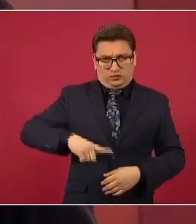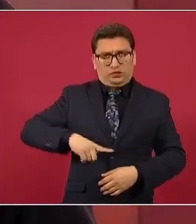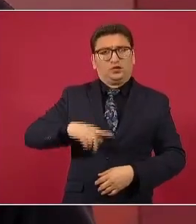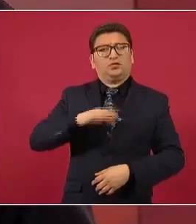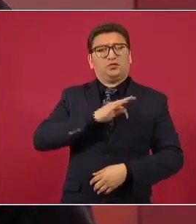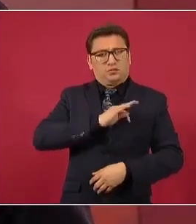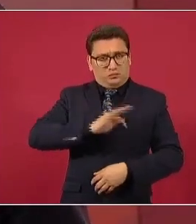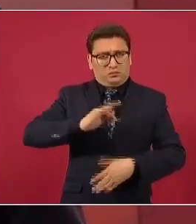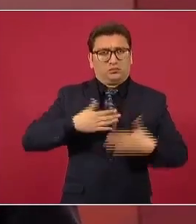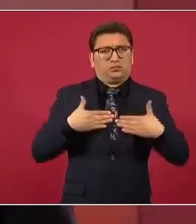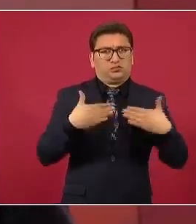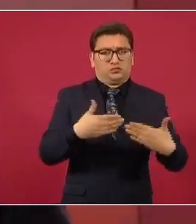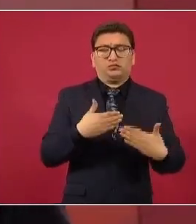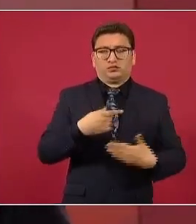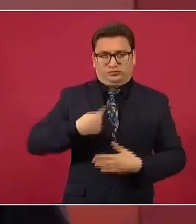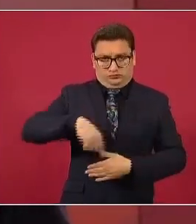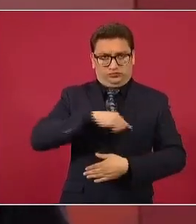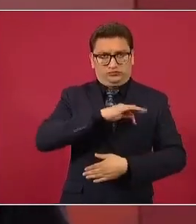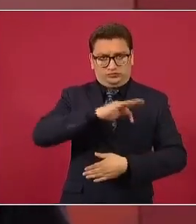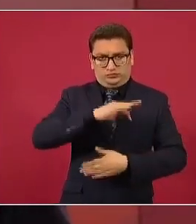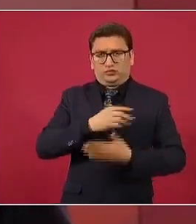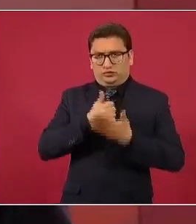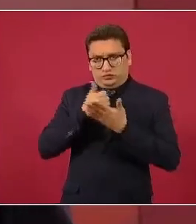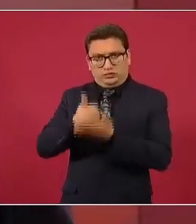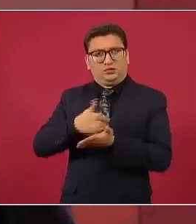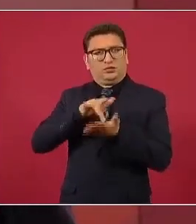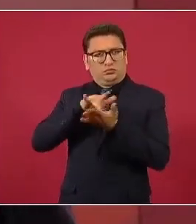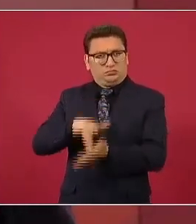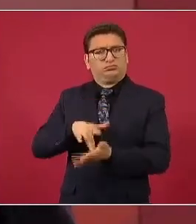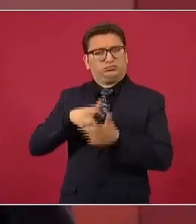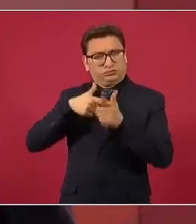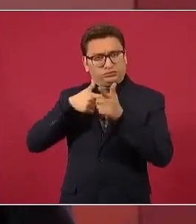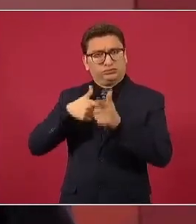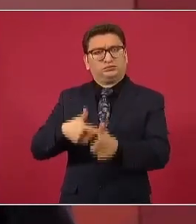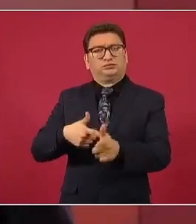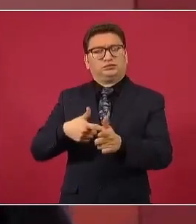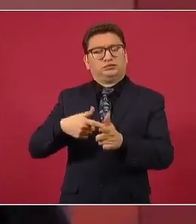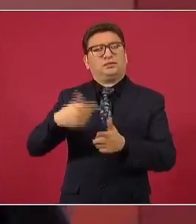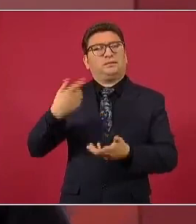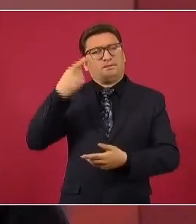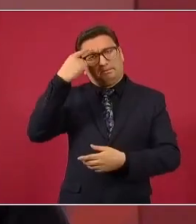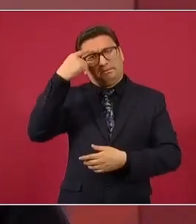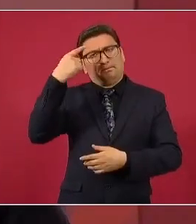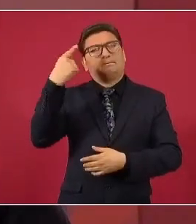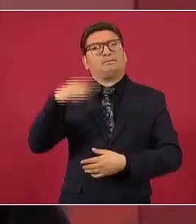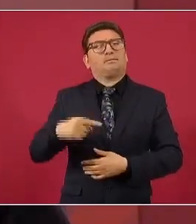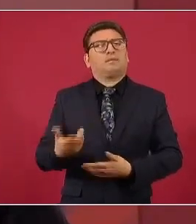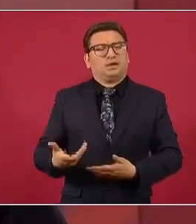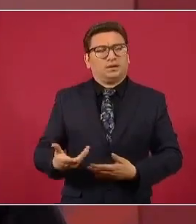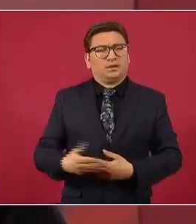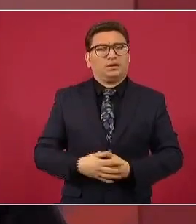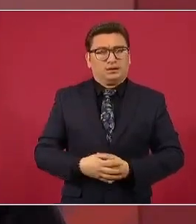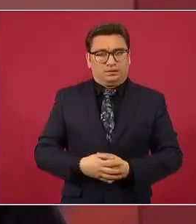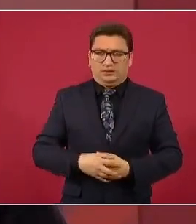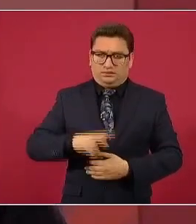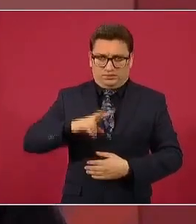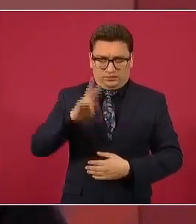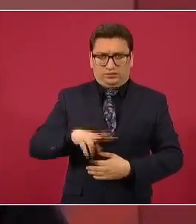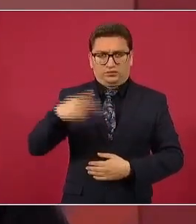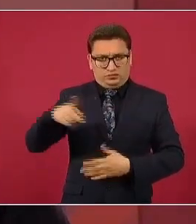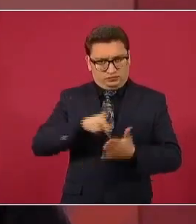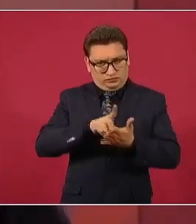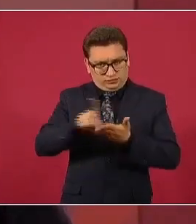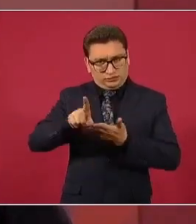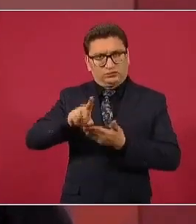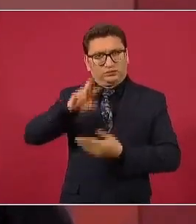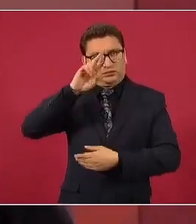y que vamos a seguir apoyando para que se garanticen los derechos